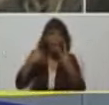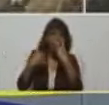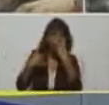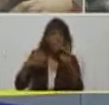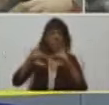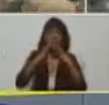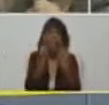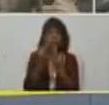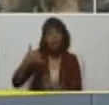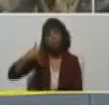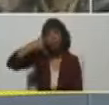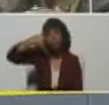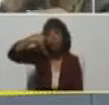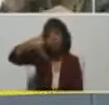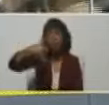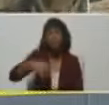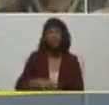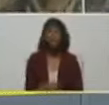Correcto.